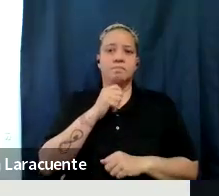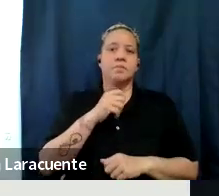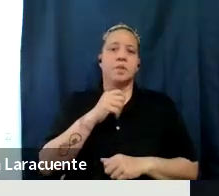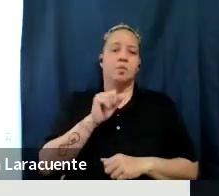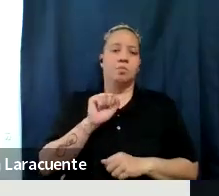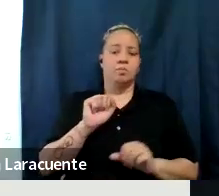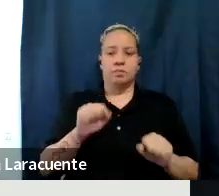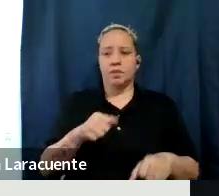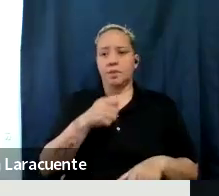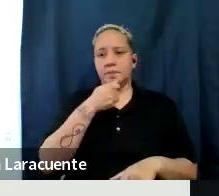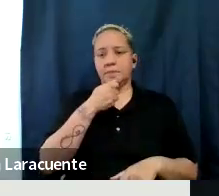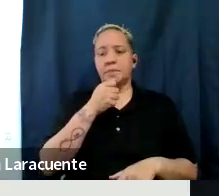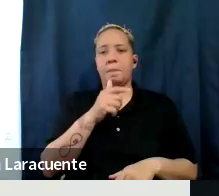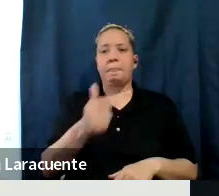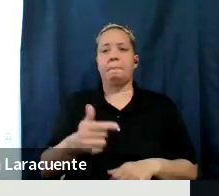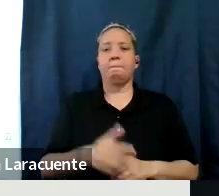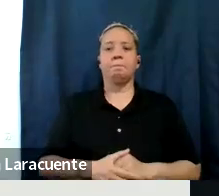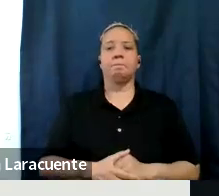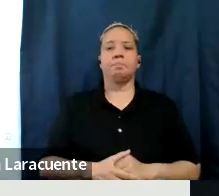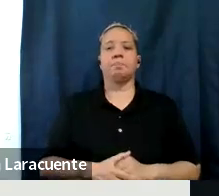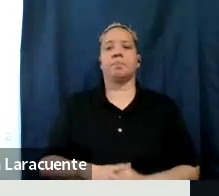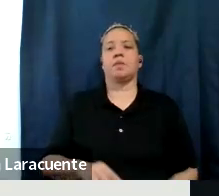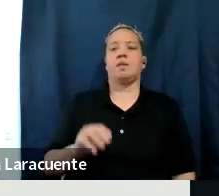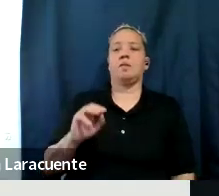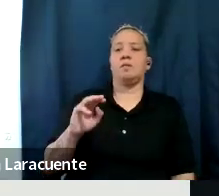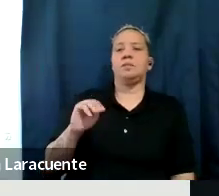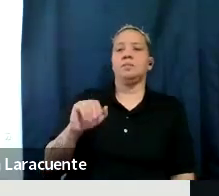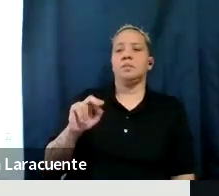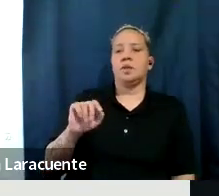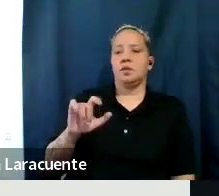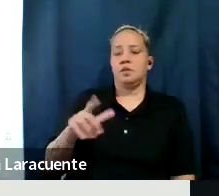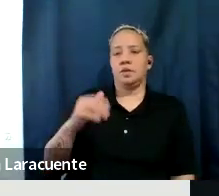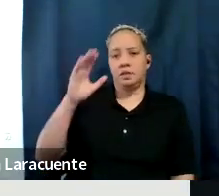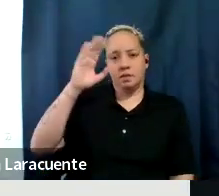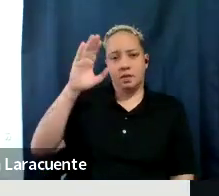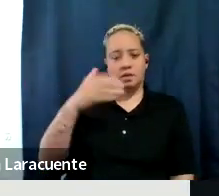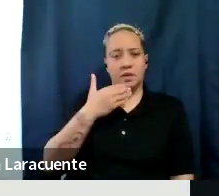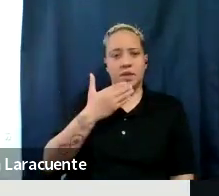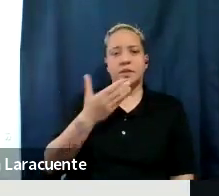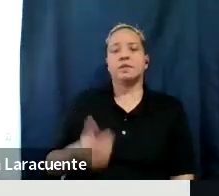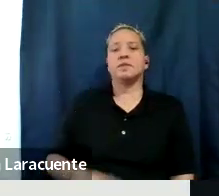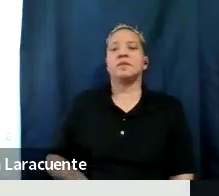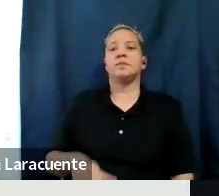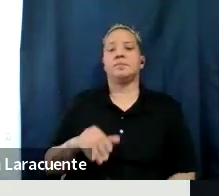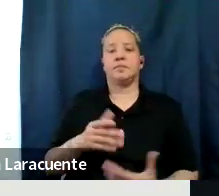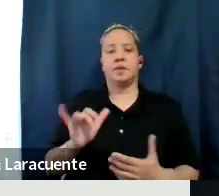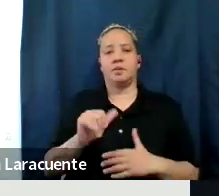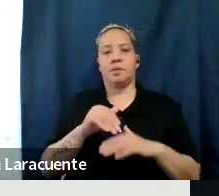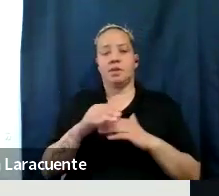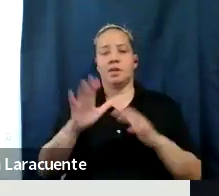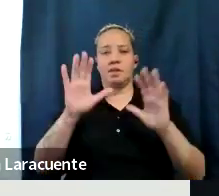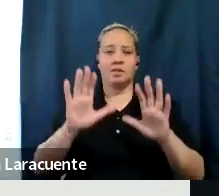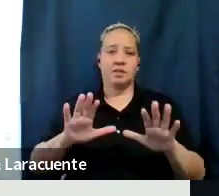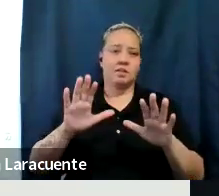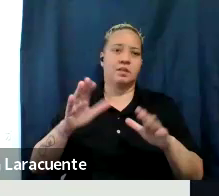que pasamos a ella. Manuel Martínez, saludos por estar aquí, Manuel, y le envía saludos y una excelente